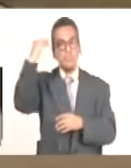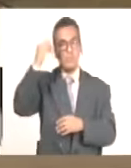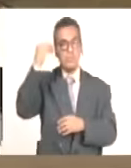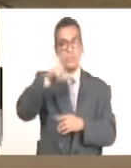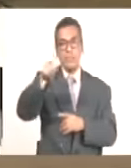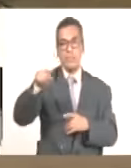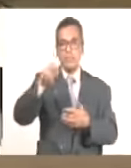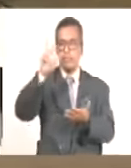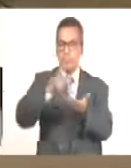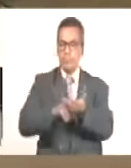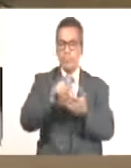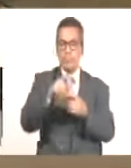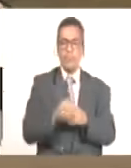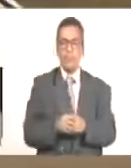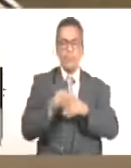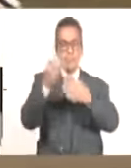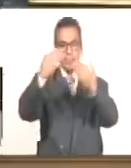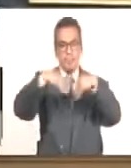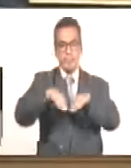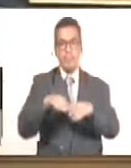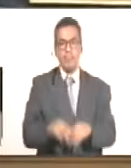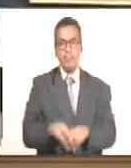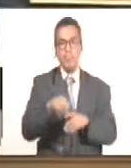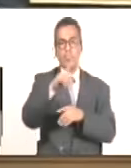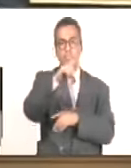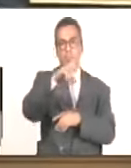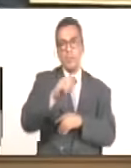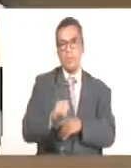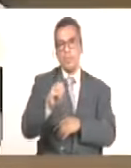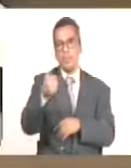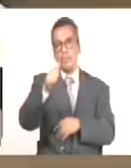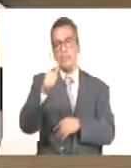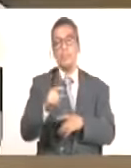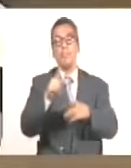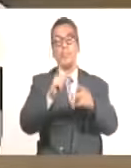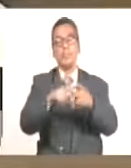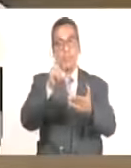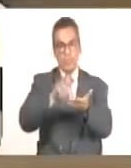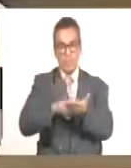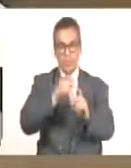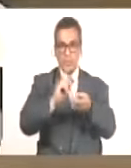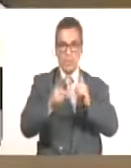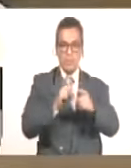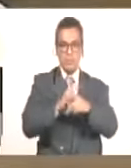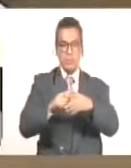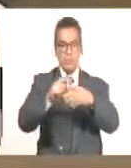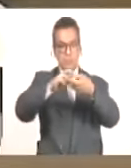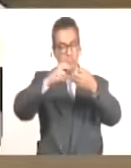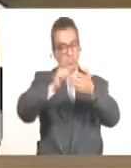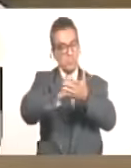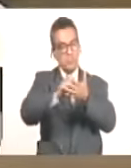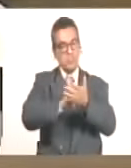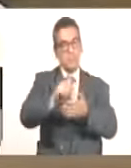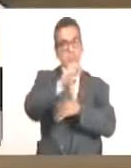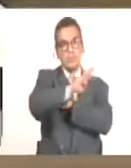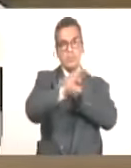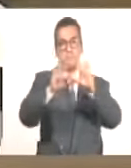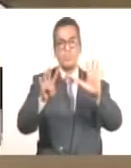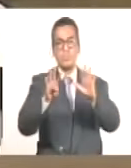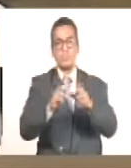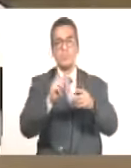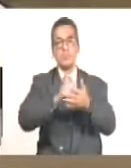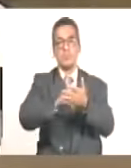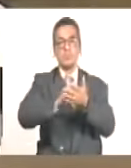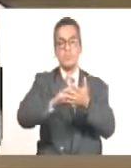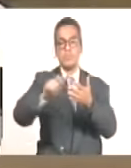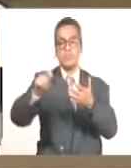consideración. Aprobado. Siguiente. Centésimo décimo. Se propone aprobar con modificación el contenido del artículo 49, el cual queda